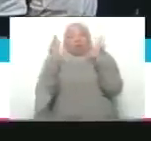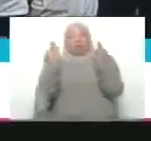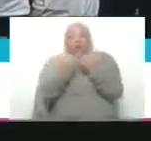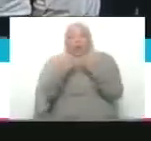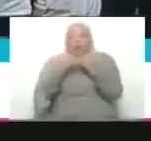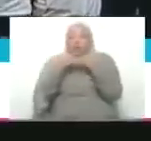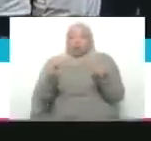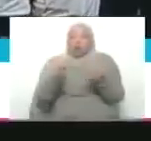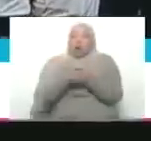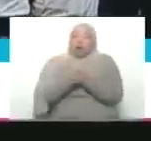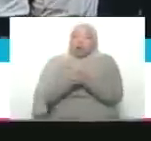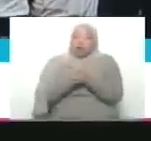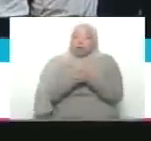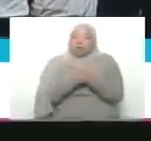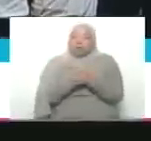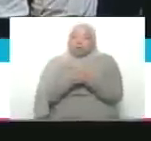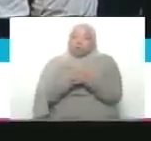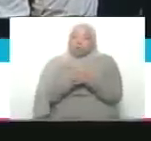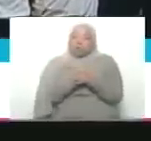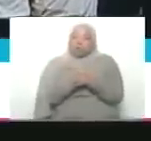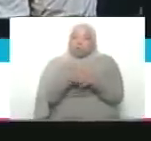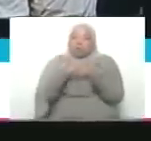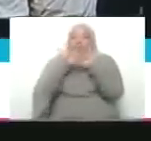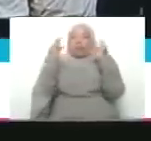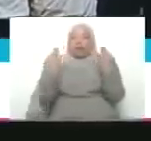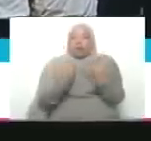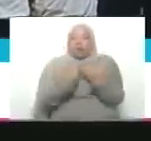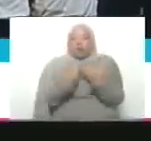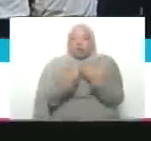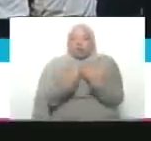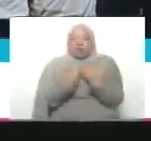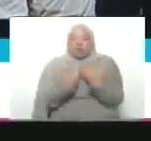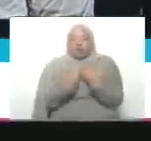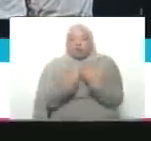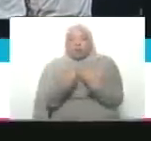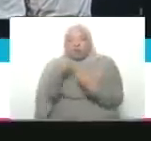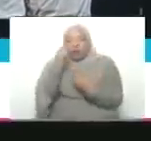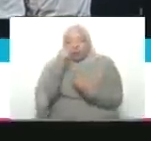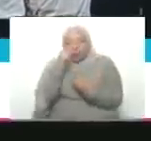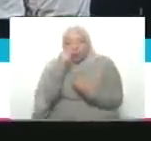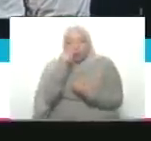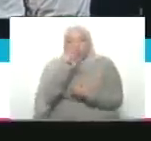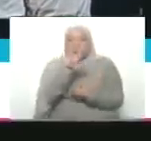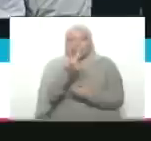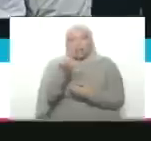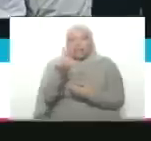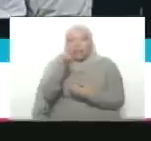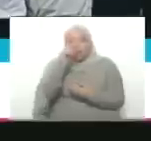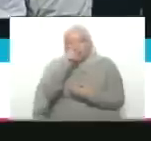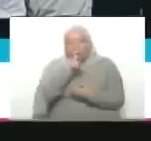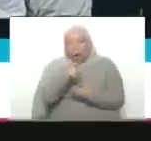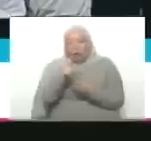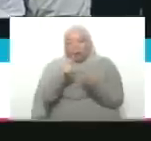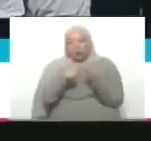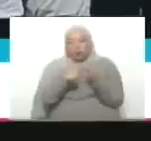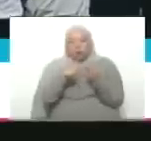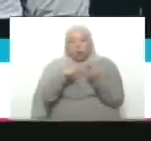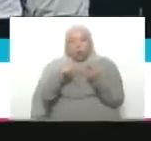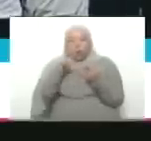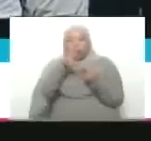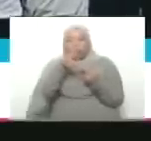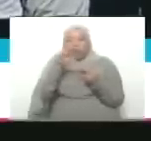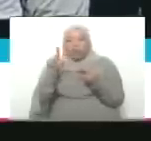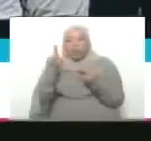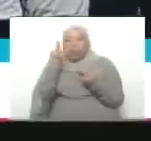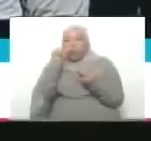ponen la manito esto es una familia constituida por jeica de 31 años 32